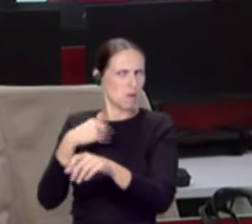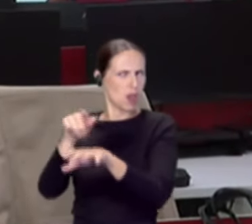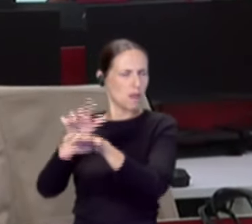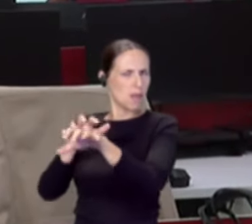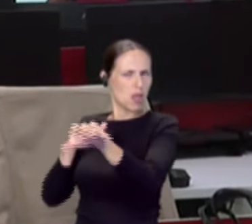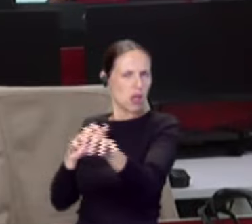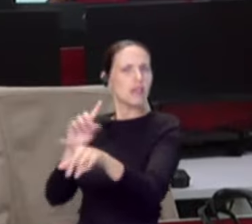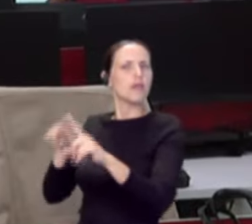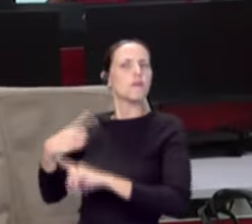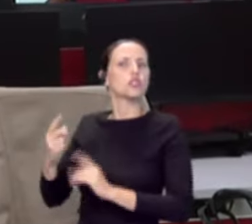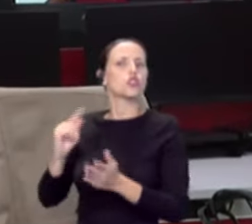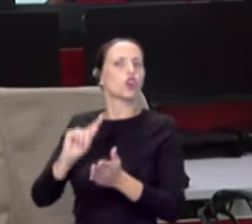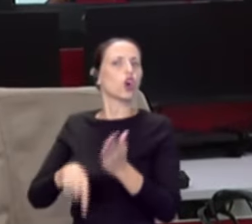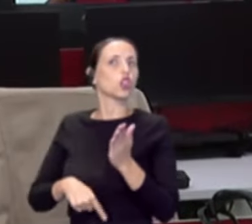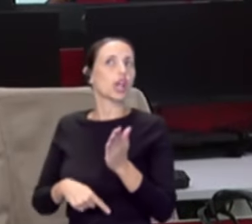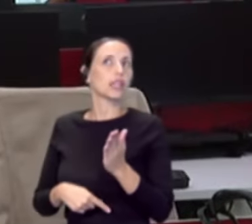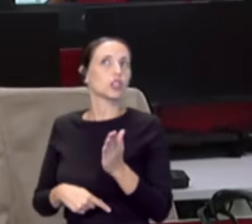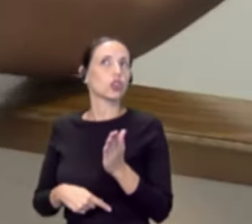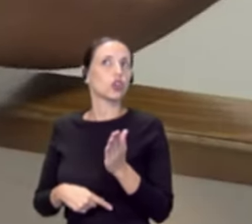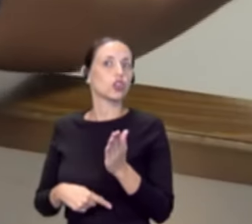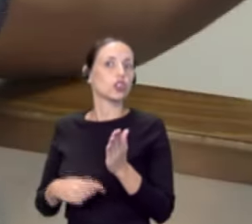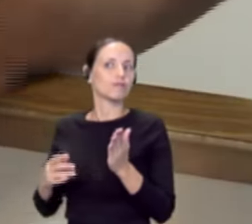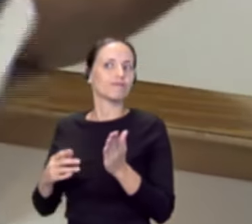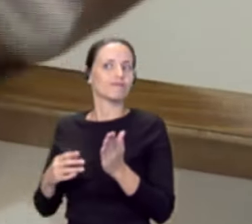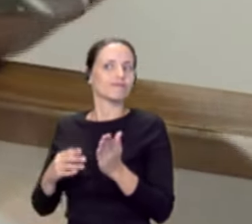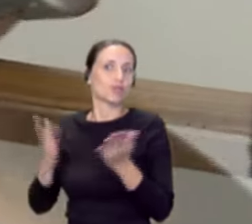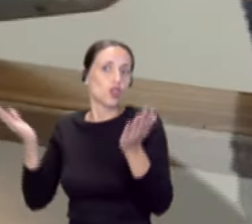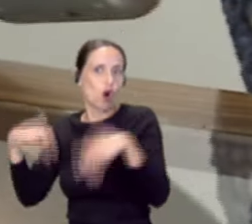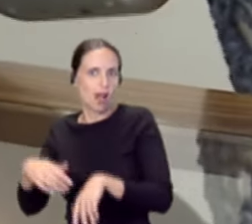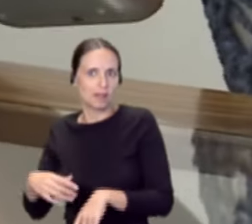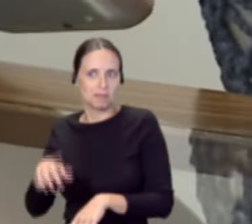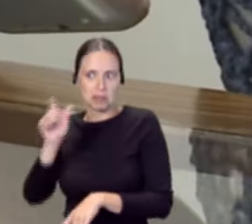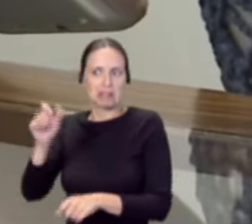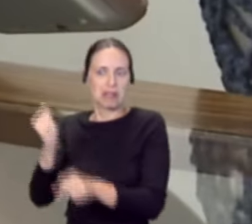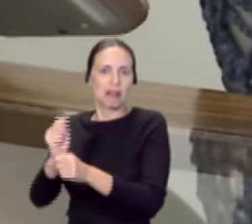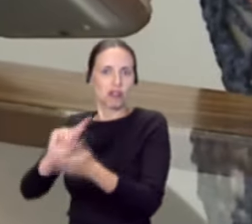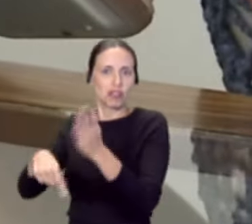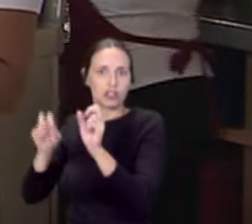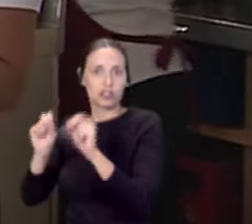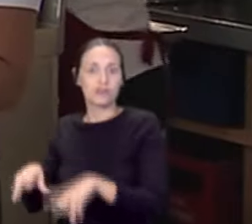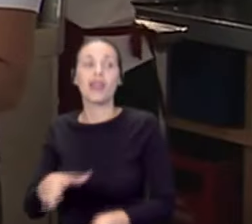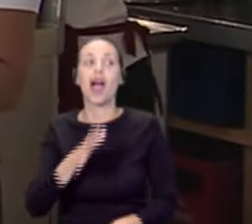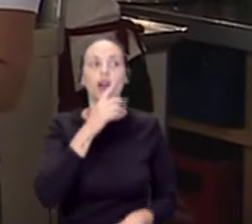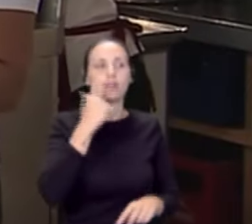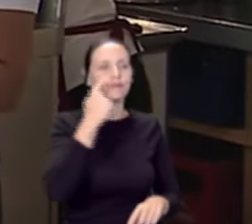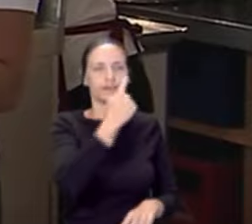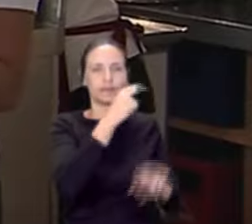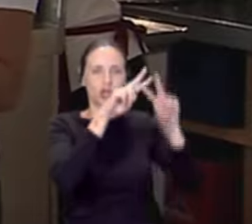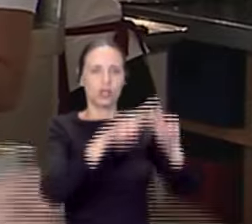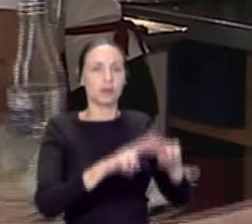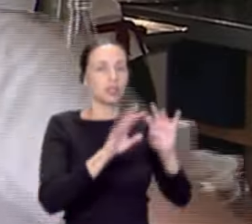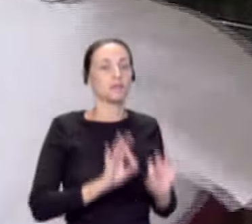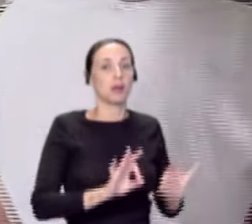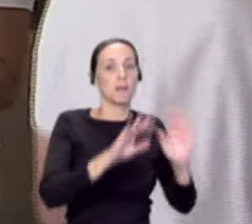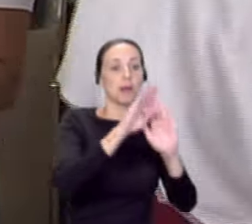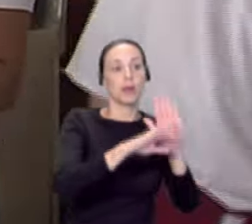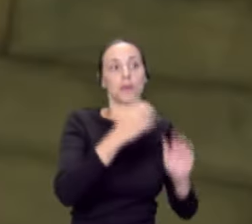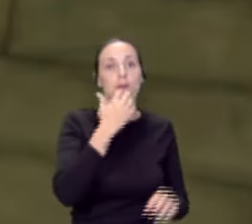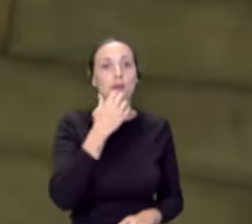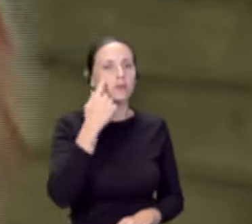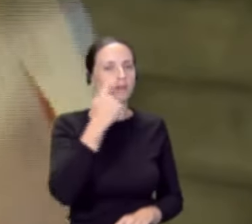esos contratos o esas personas sin contrato. Para ello se ha puesto en marcha la creación de un observatorio especial que tendrá medidas como